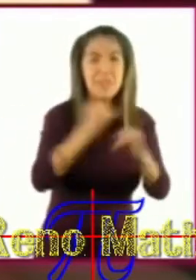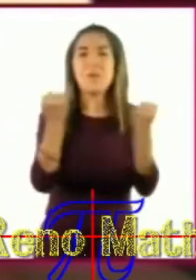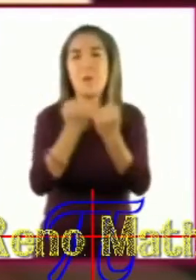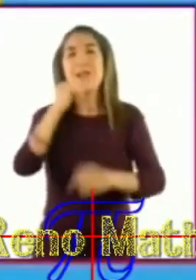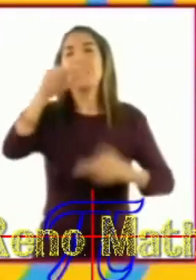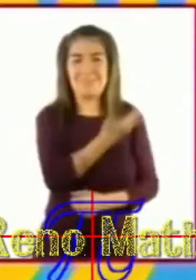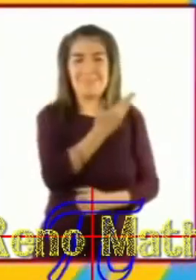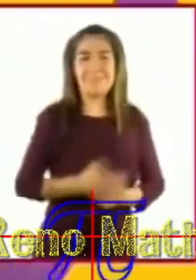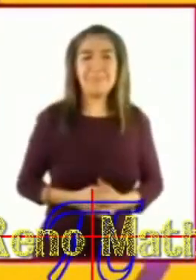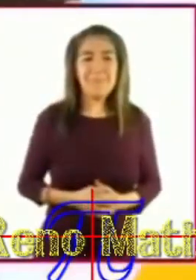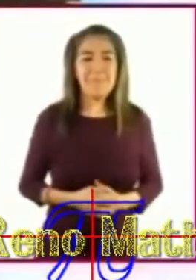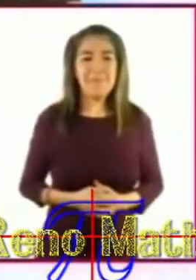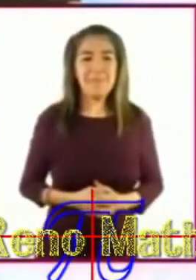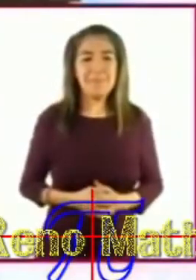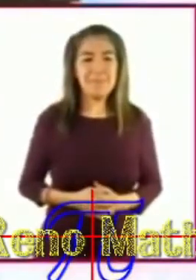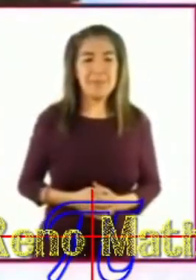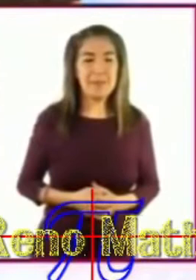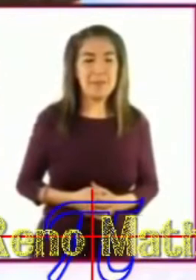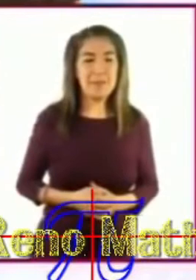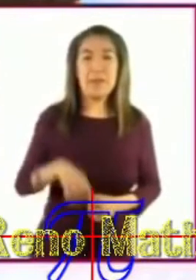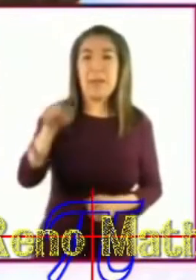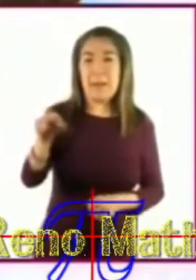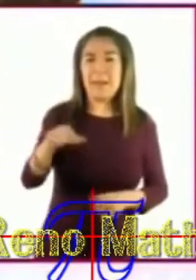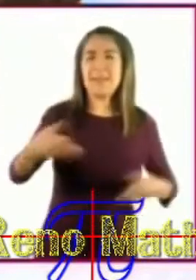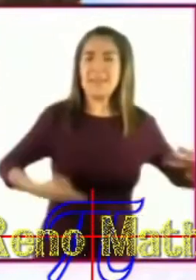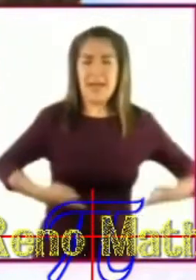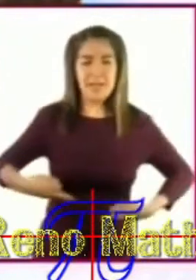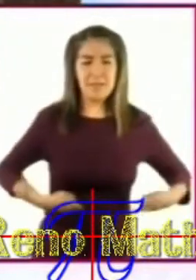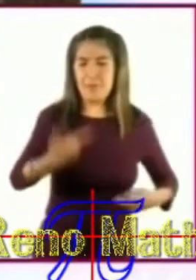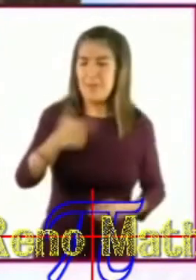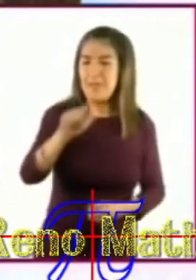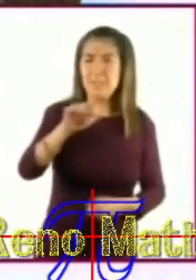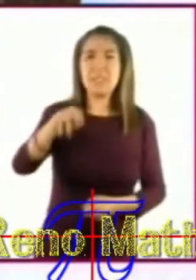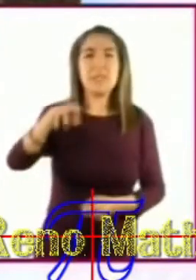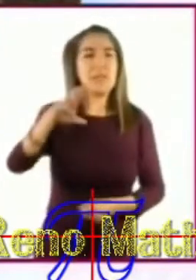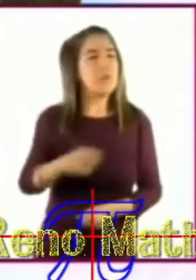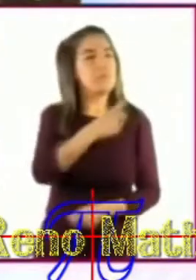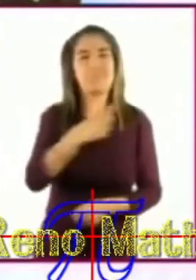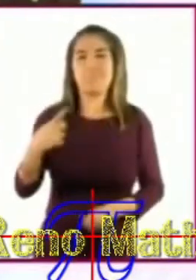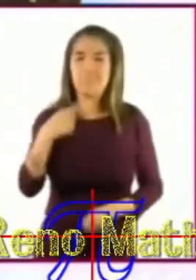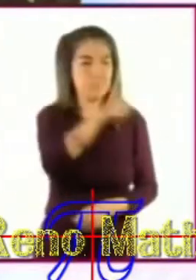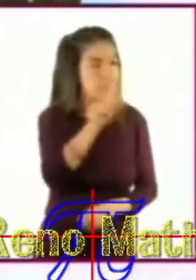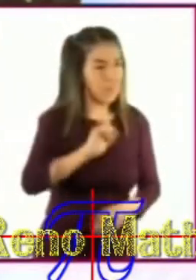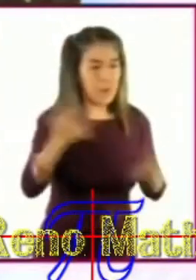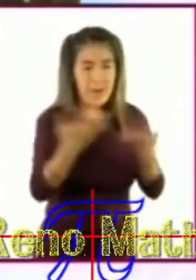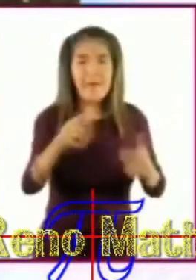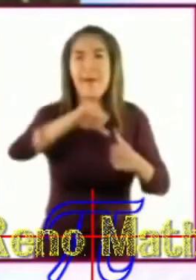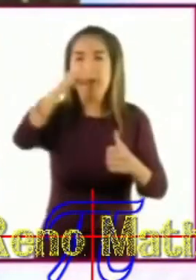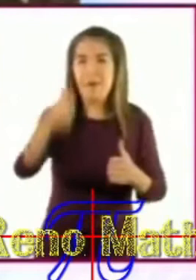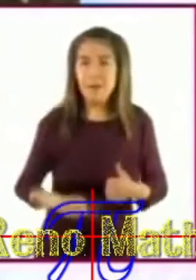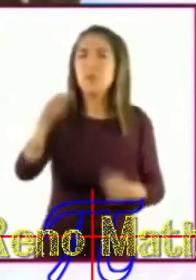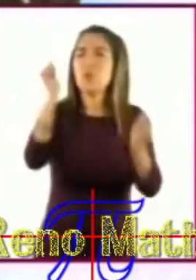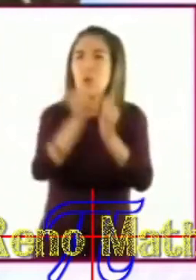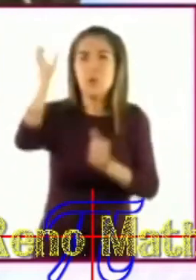internacional. En El Gallinero nos interesa poner a la mujer en roles protagónicos en las artes y en las